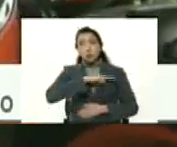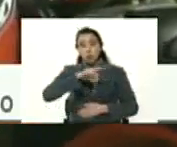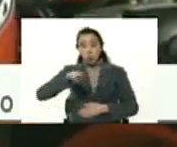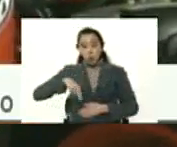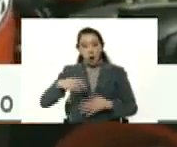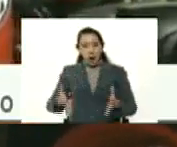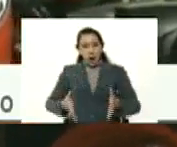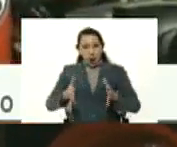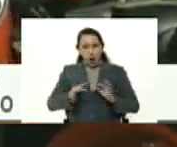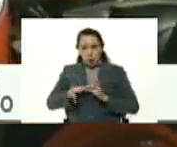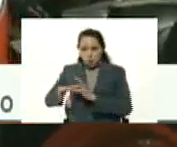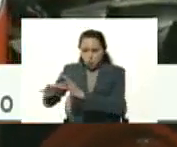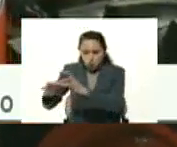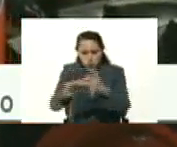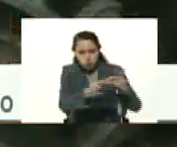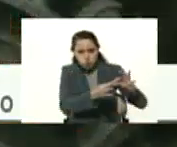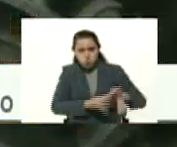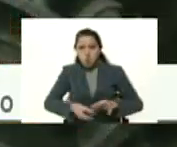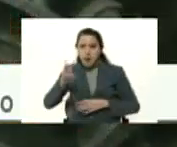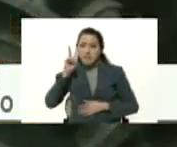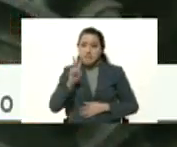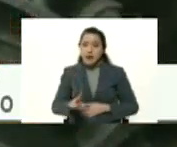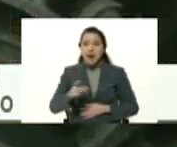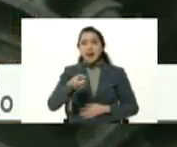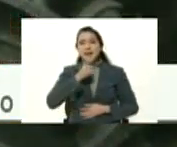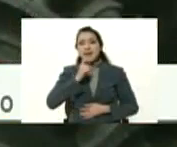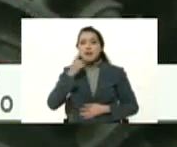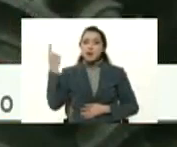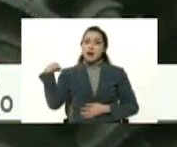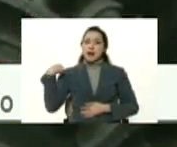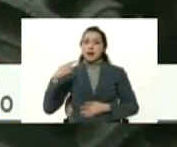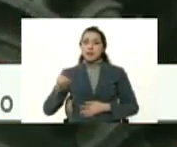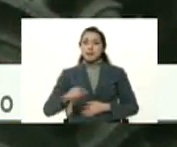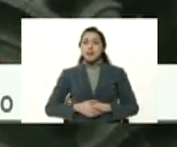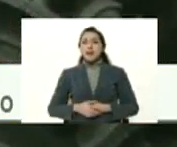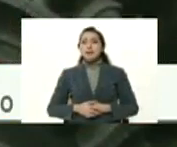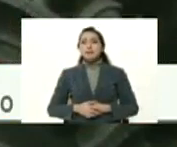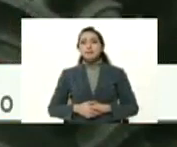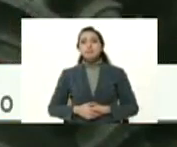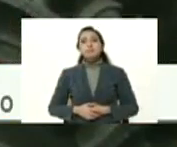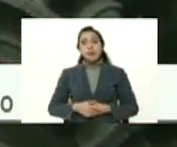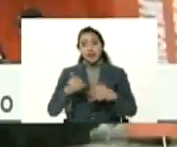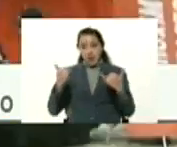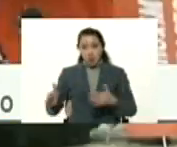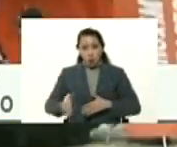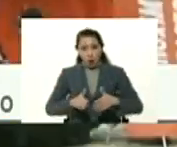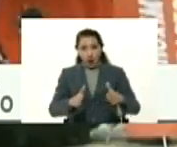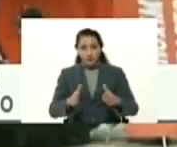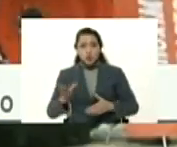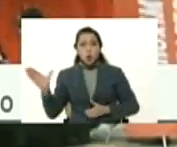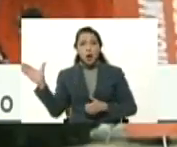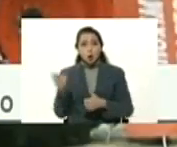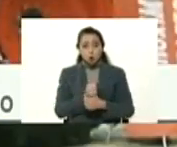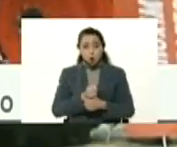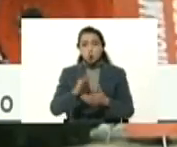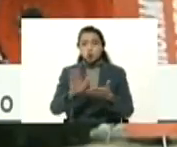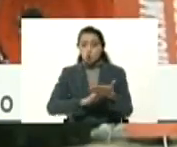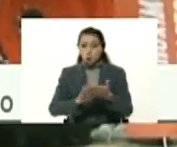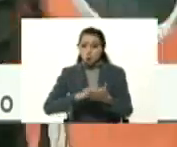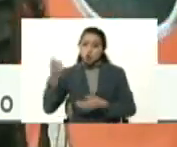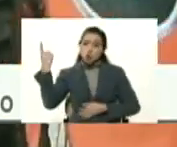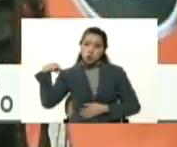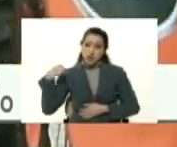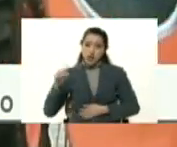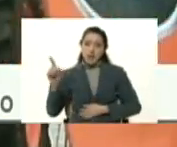en conjunto ver todas las dificultades que se nos han presentado en el camino. Ya tenemos las soluciones y